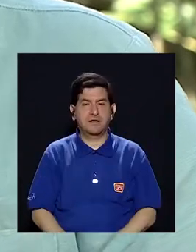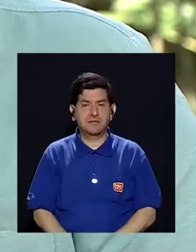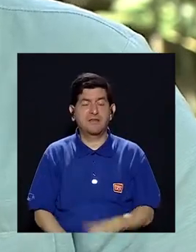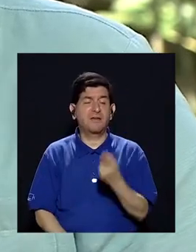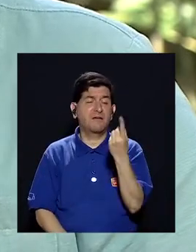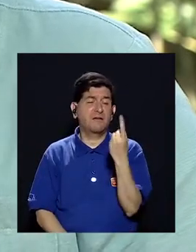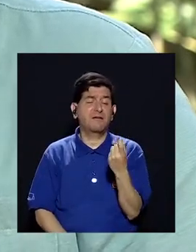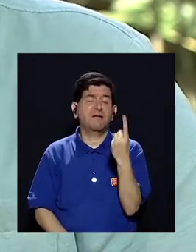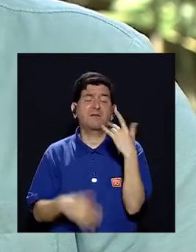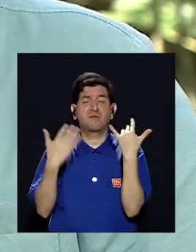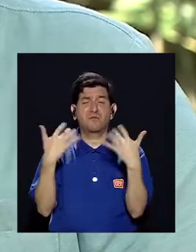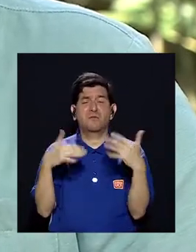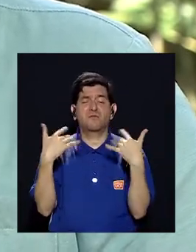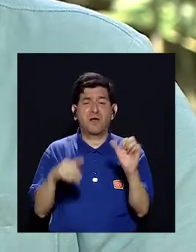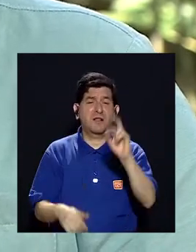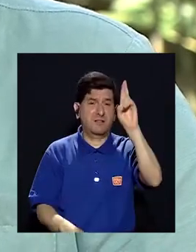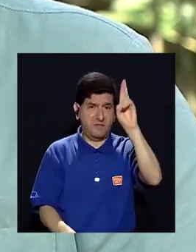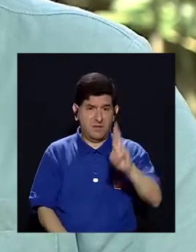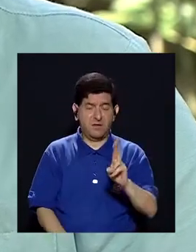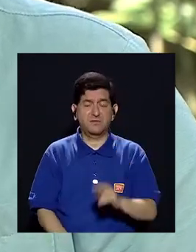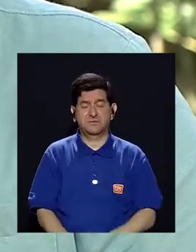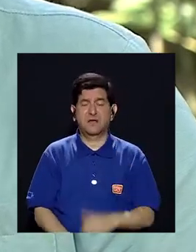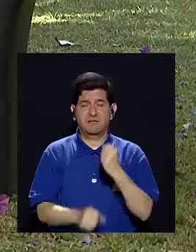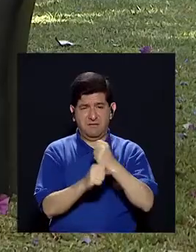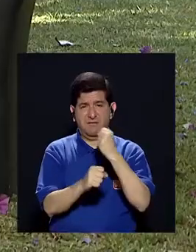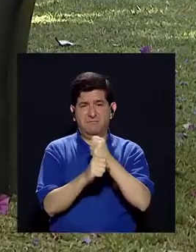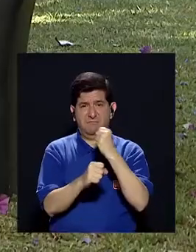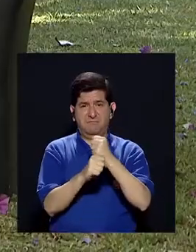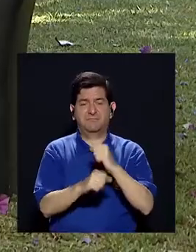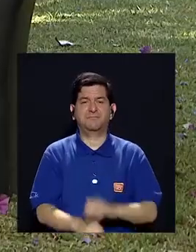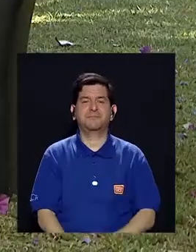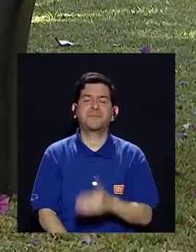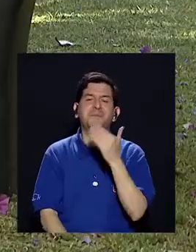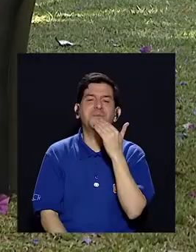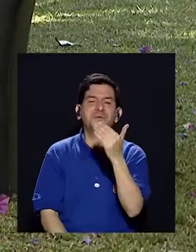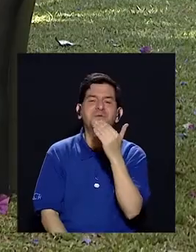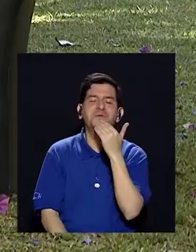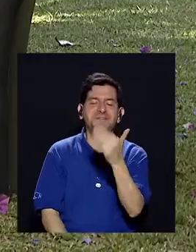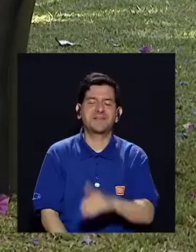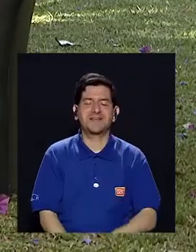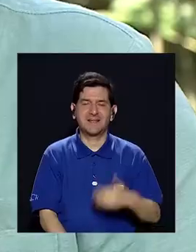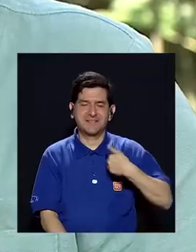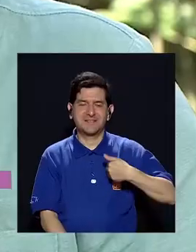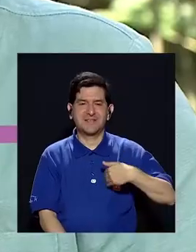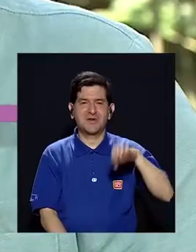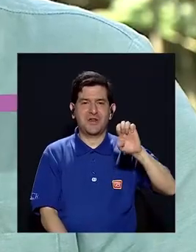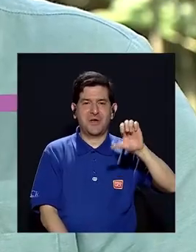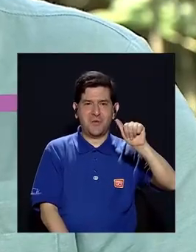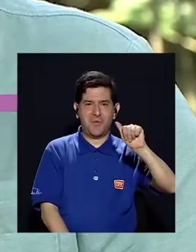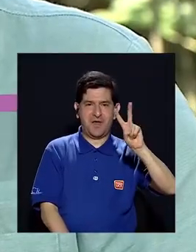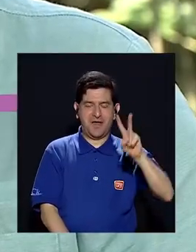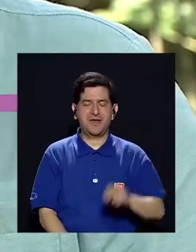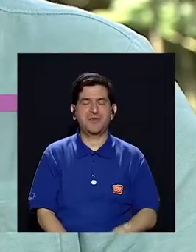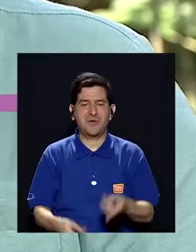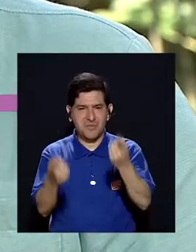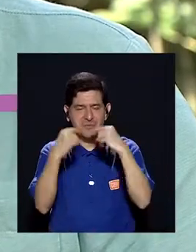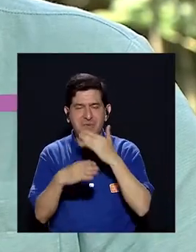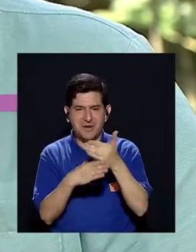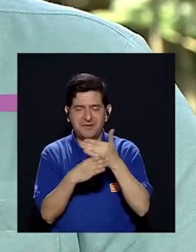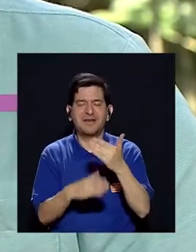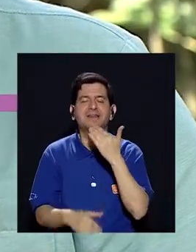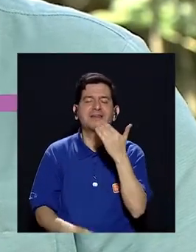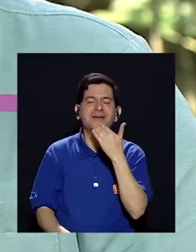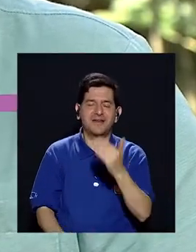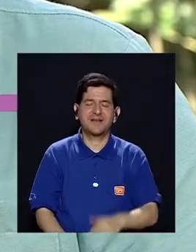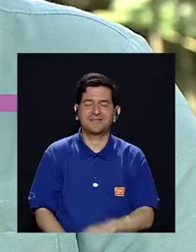que todavía nos queda mucho en Costa Rica que hacer. Así es, así es. Muchísimas gracias, don Eugenio, por sacar el ratito para venir a compartir. Muchas gracias